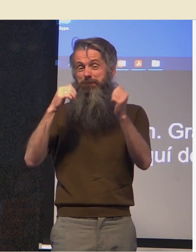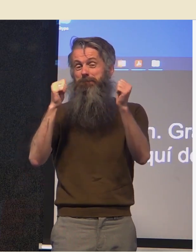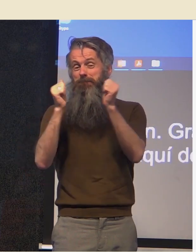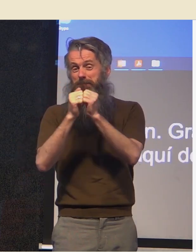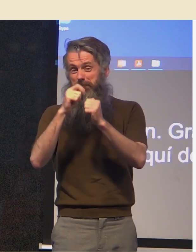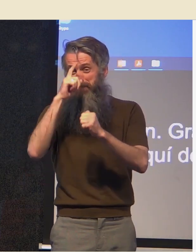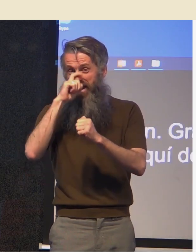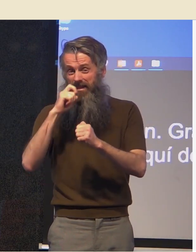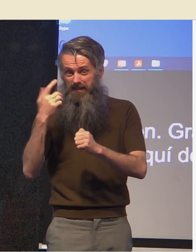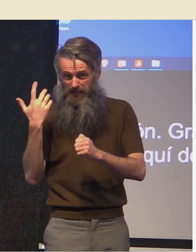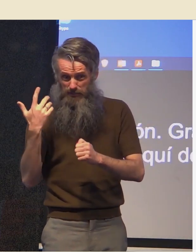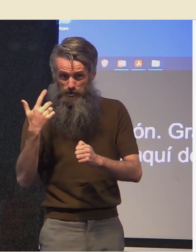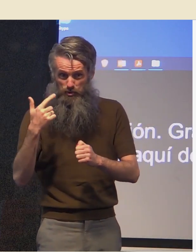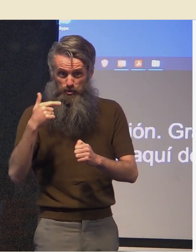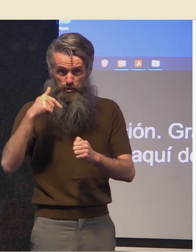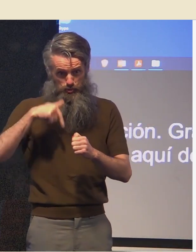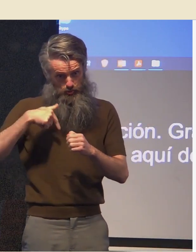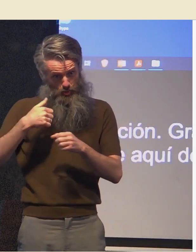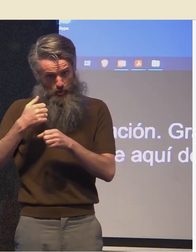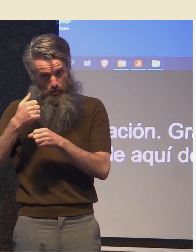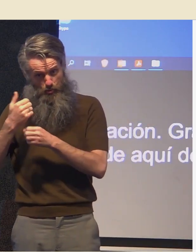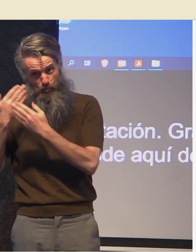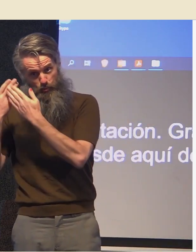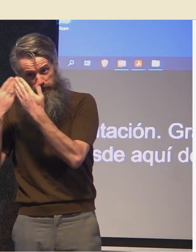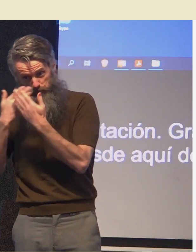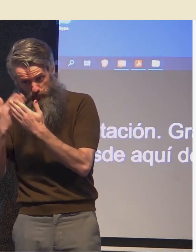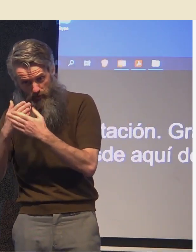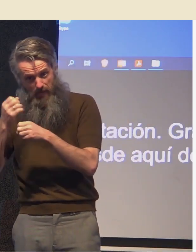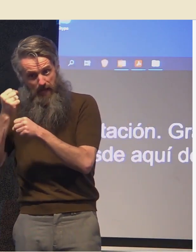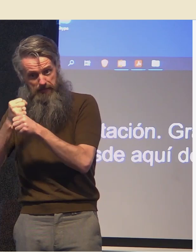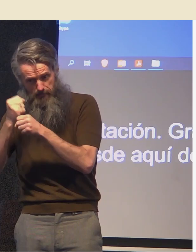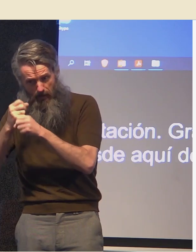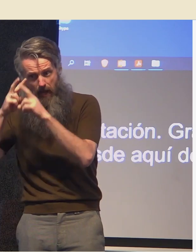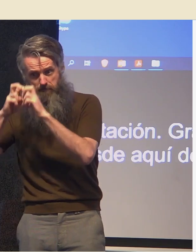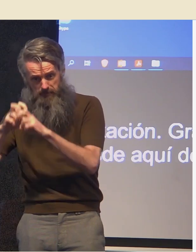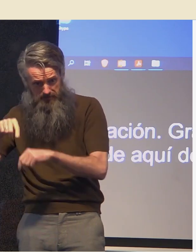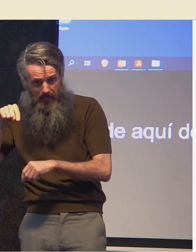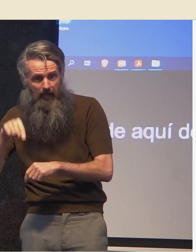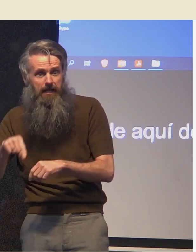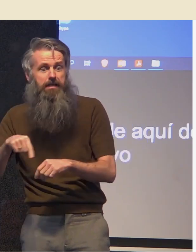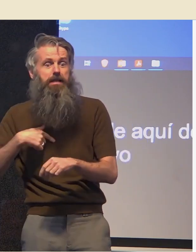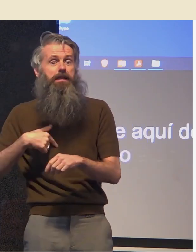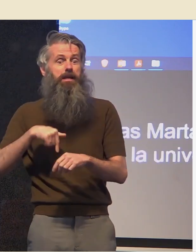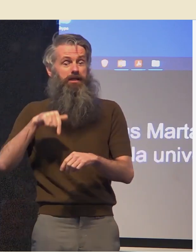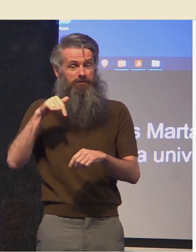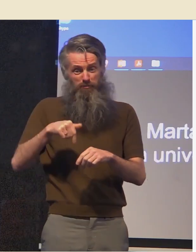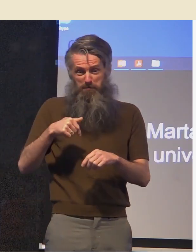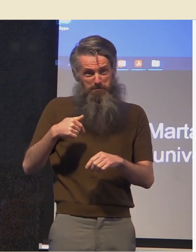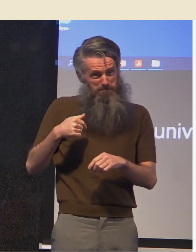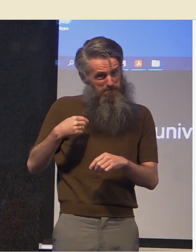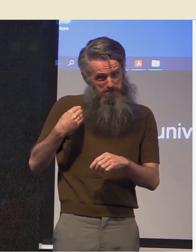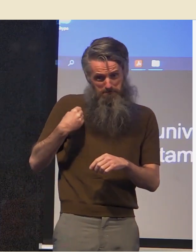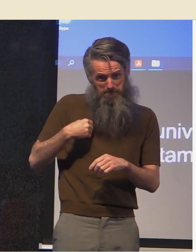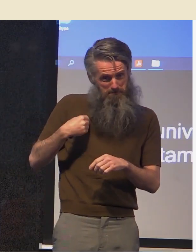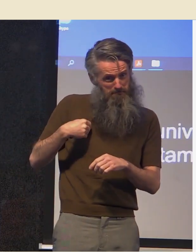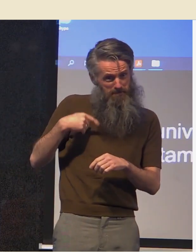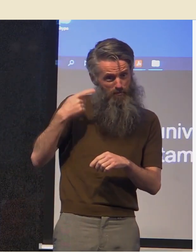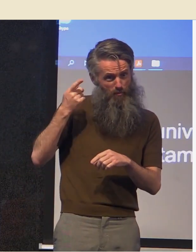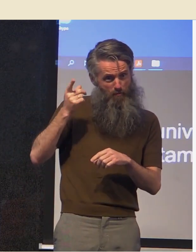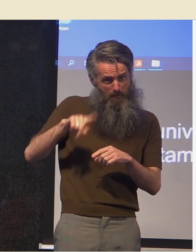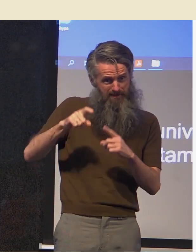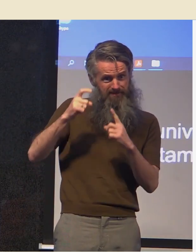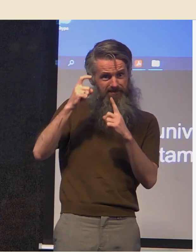hace tiempo, hace 20 años, que yo fui alumno y también trabajé aquí realizando diferentes